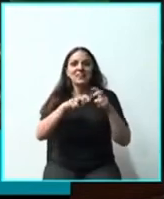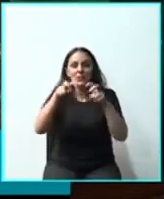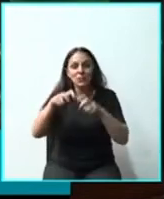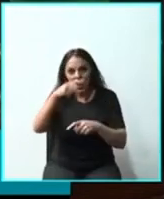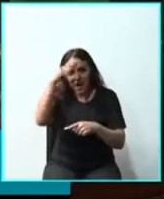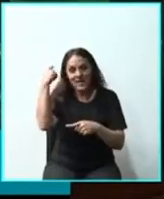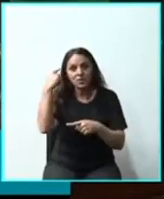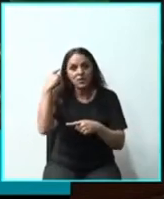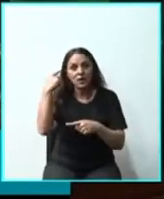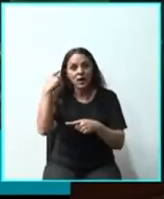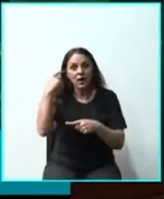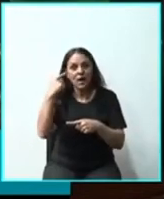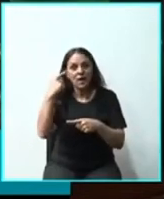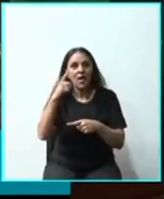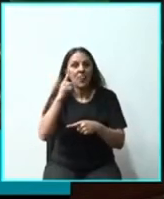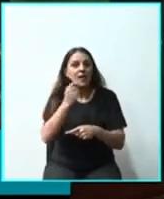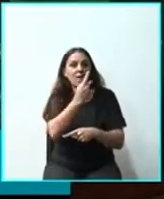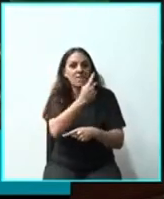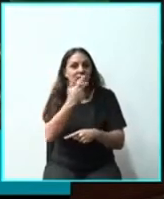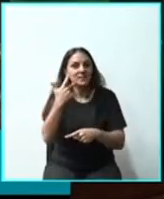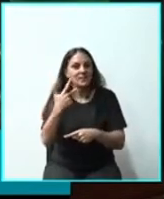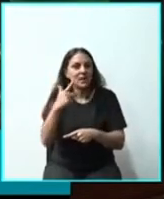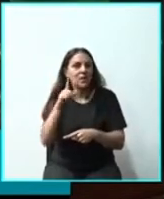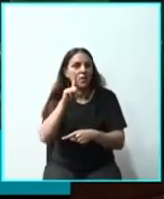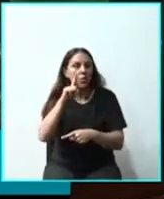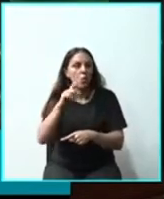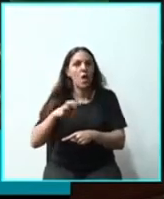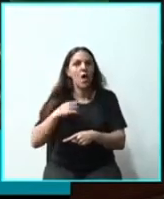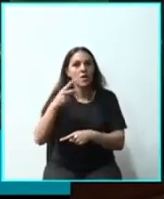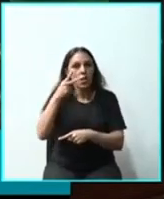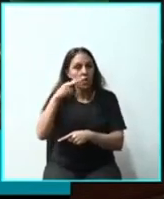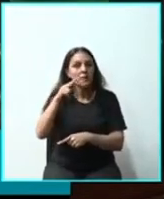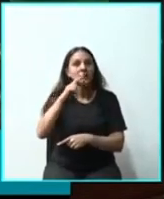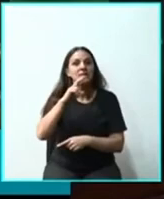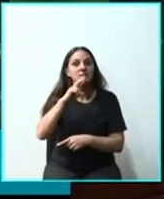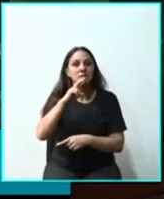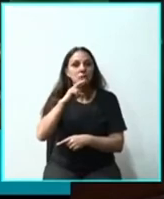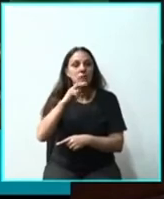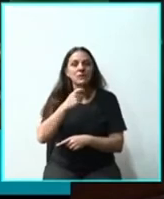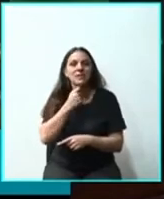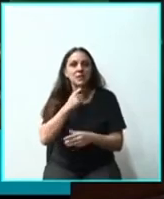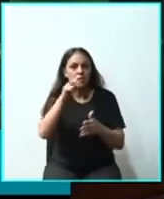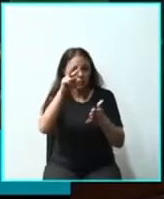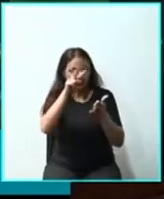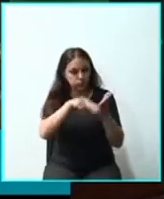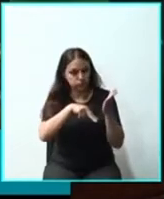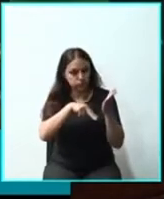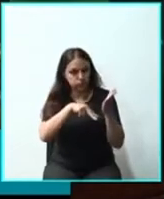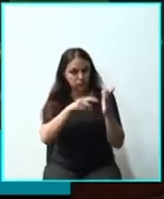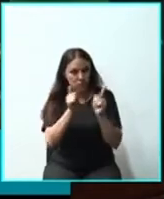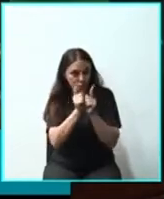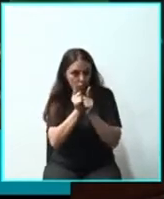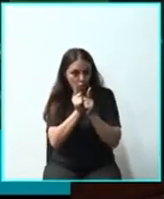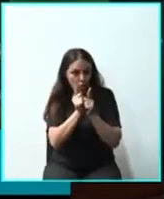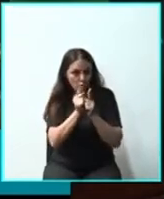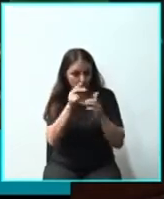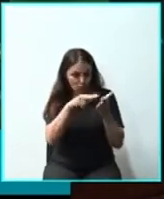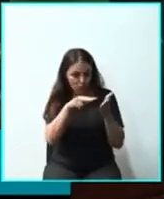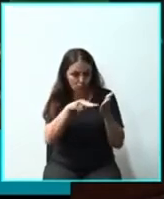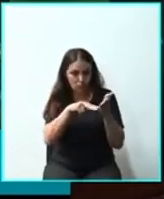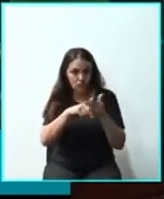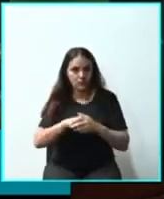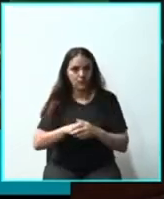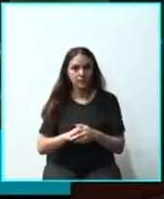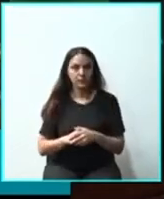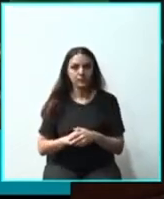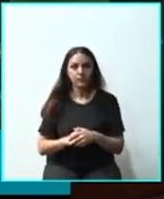julio del 2019. Y lo quiero leer un fragmento, es muy cortito. Es